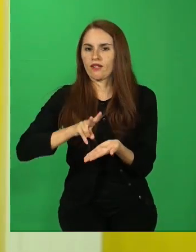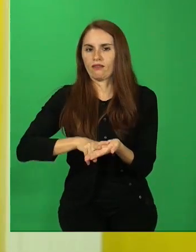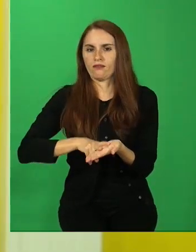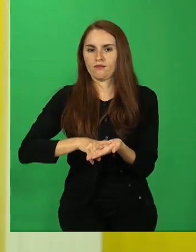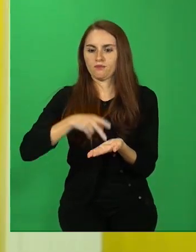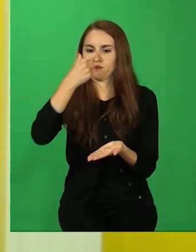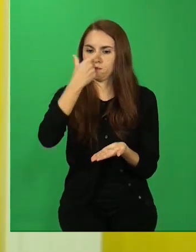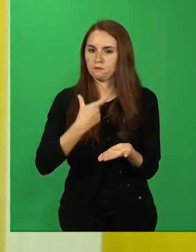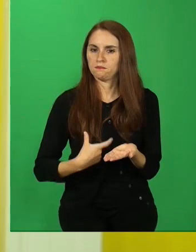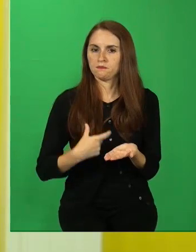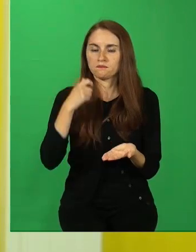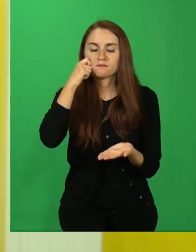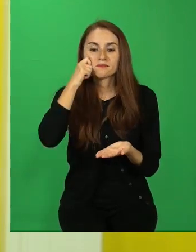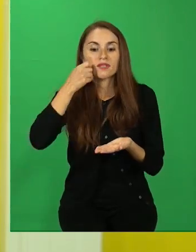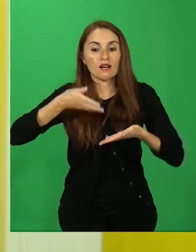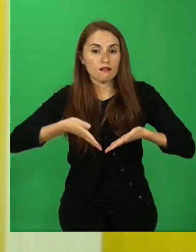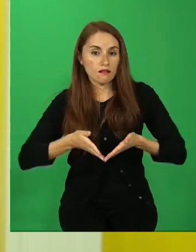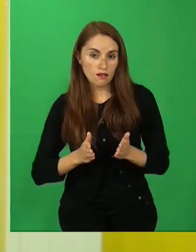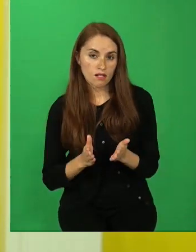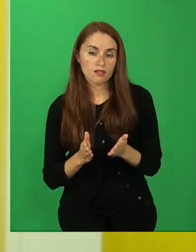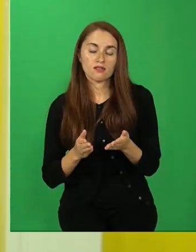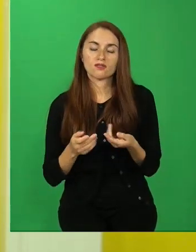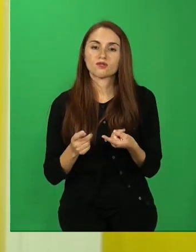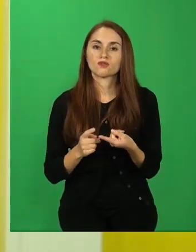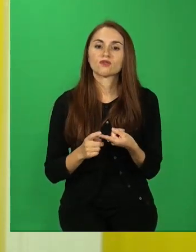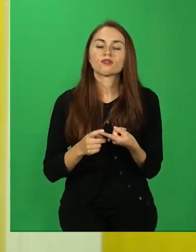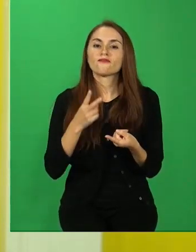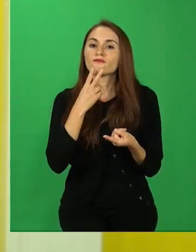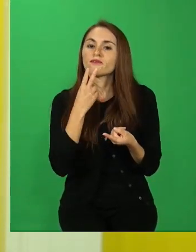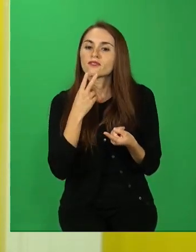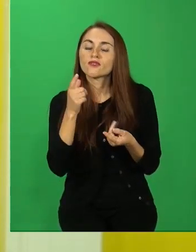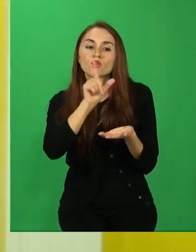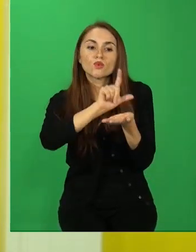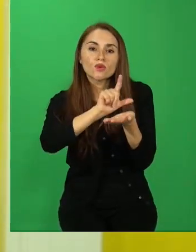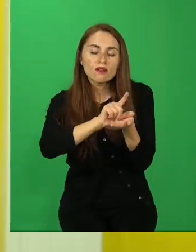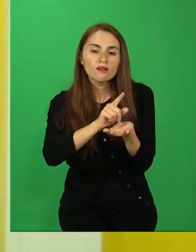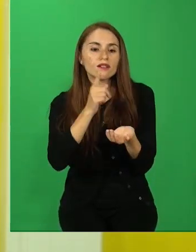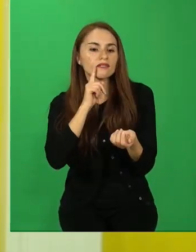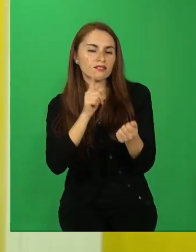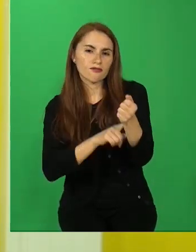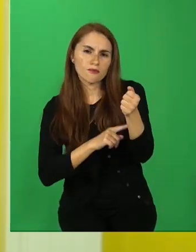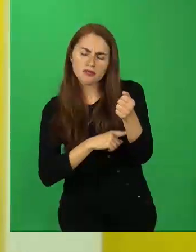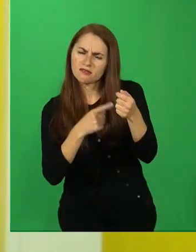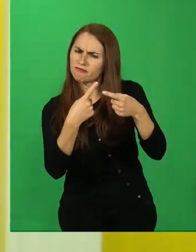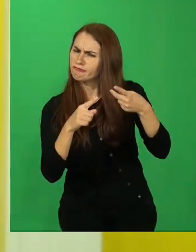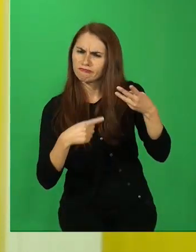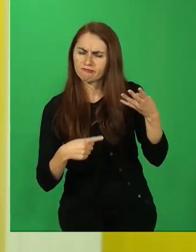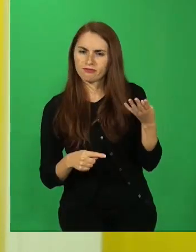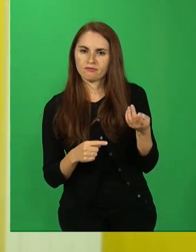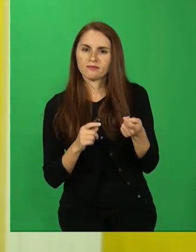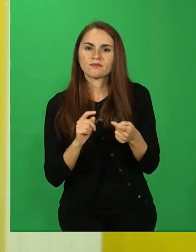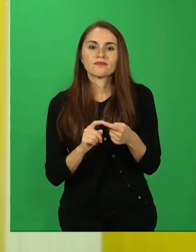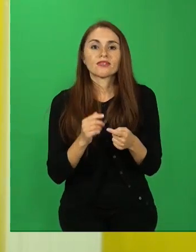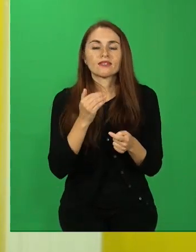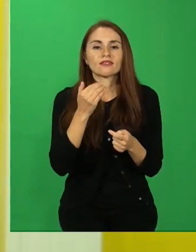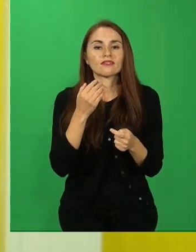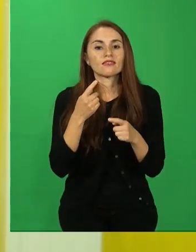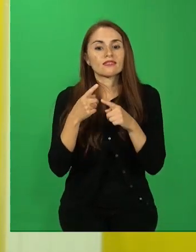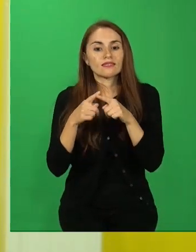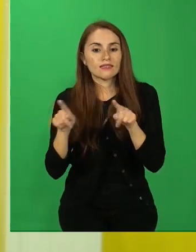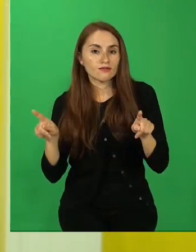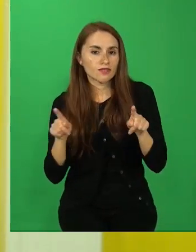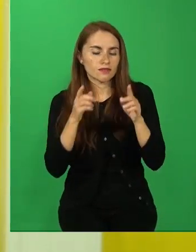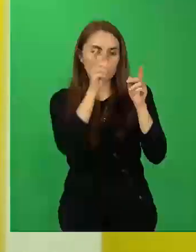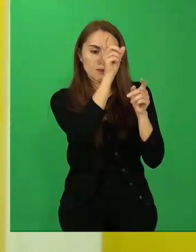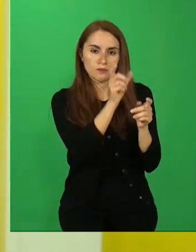decir, que tiene una fecha de nacimiento, que es una persona que vive, que tiene familia, etc. Y luego está el